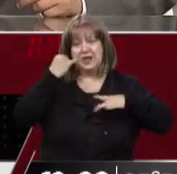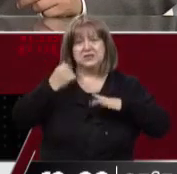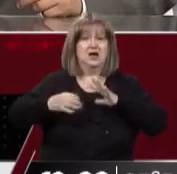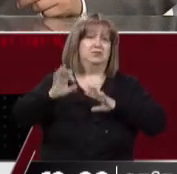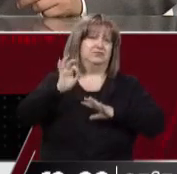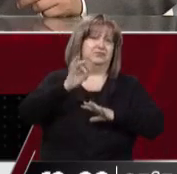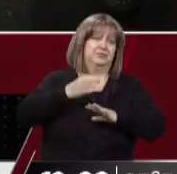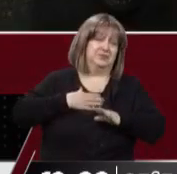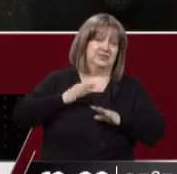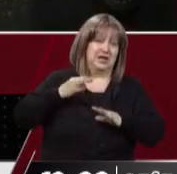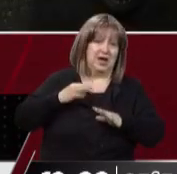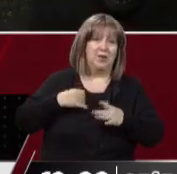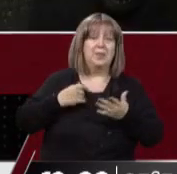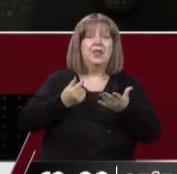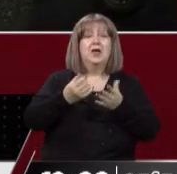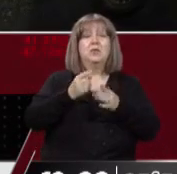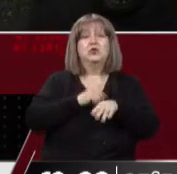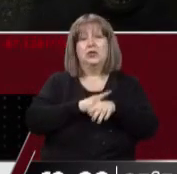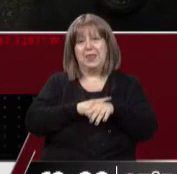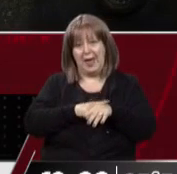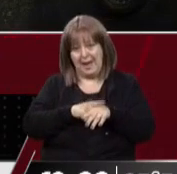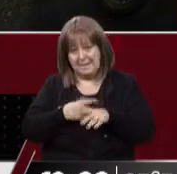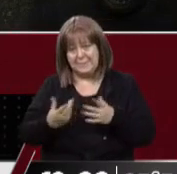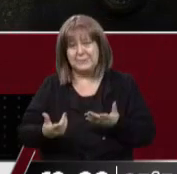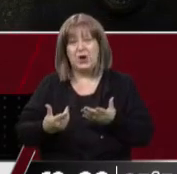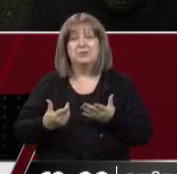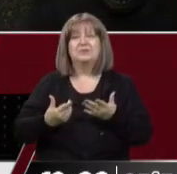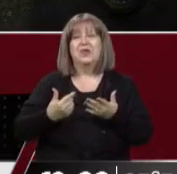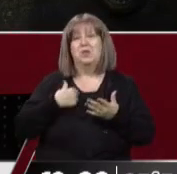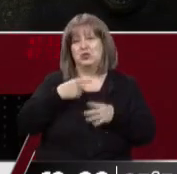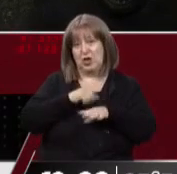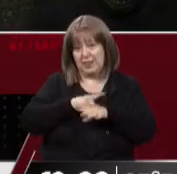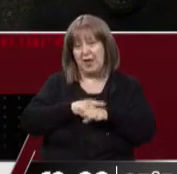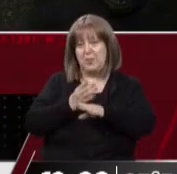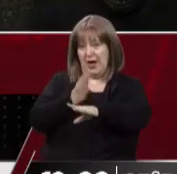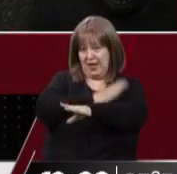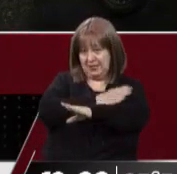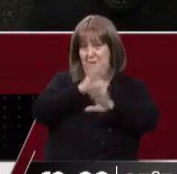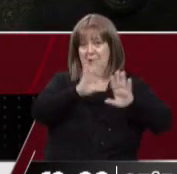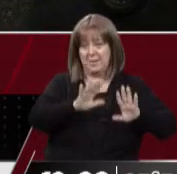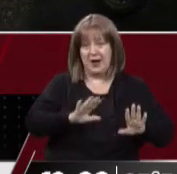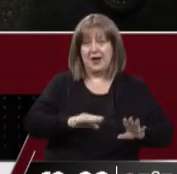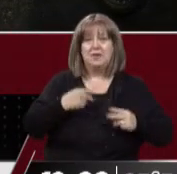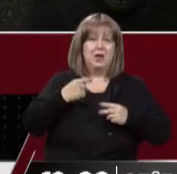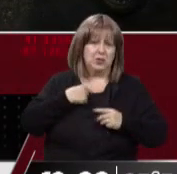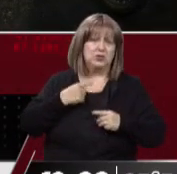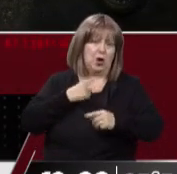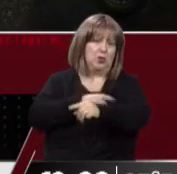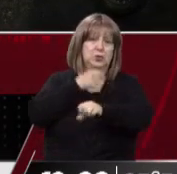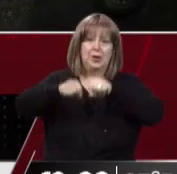ruta, sponsor. Eso así también lo costeaban, claro. Sí, sí, la verdad